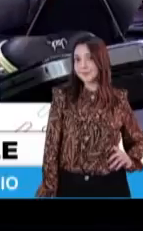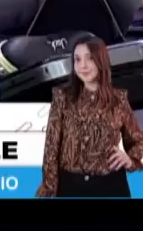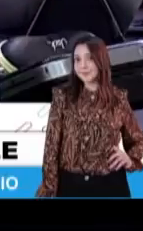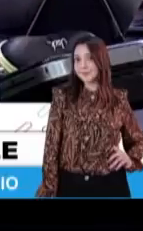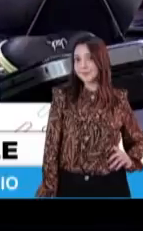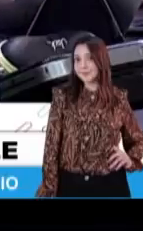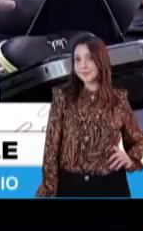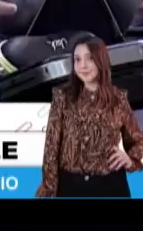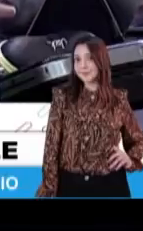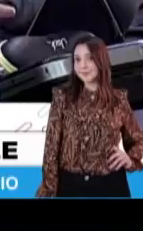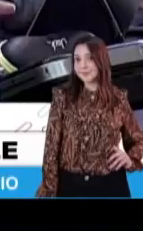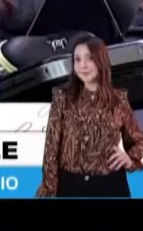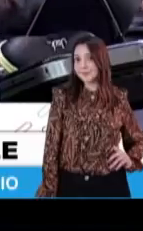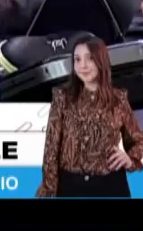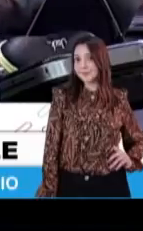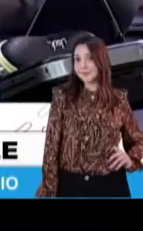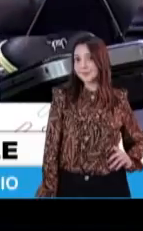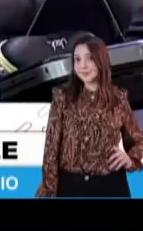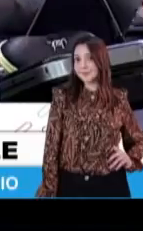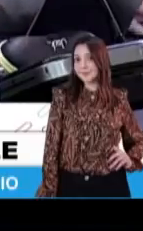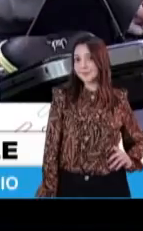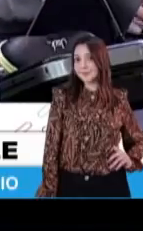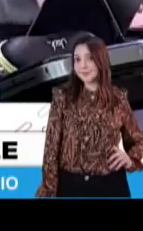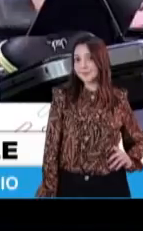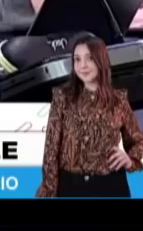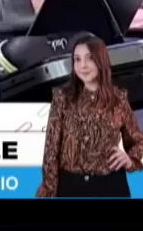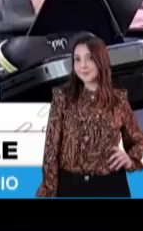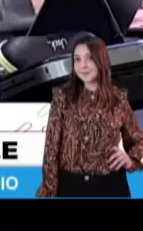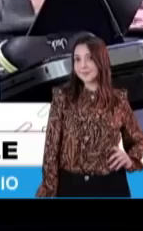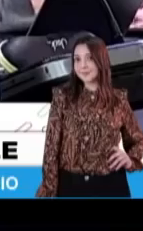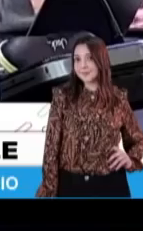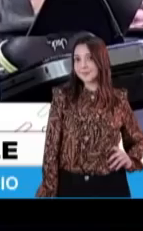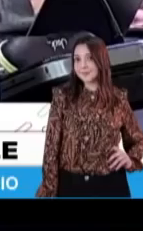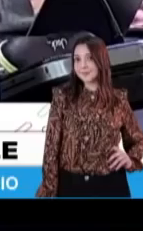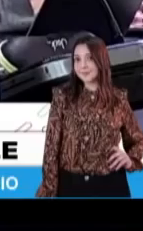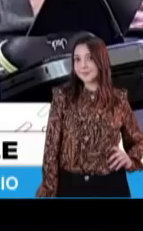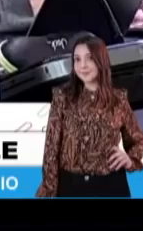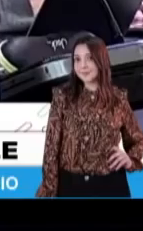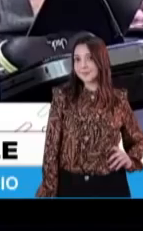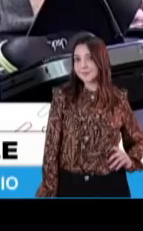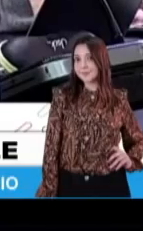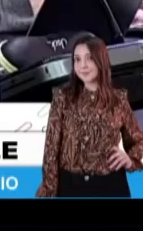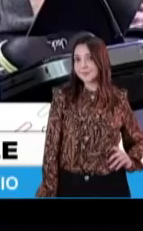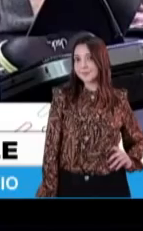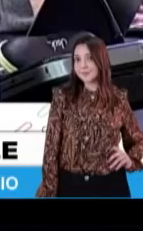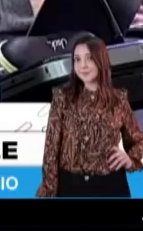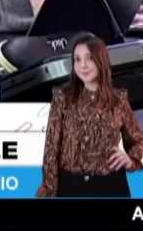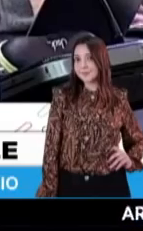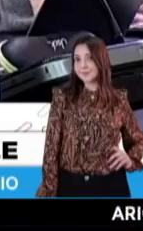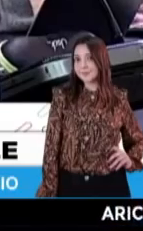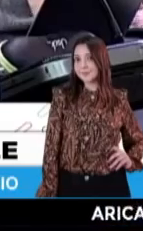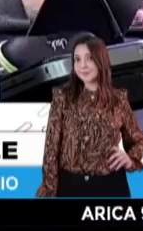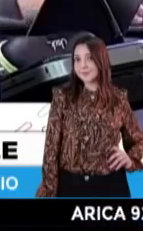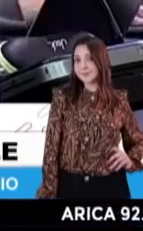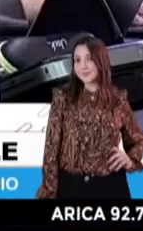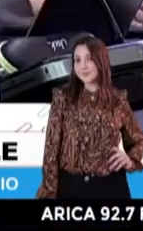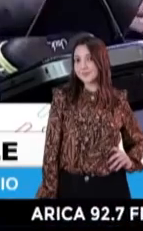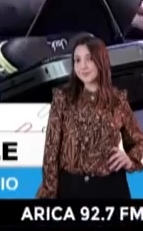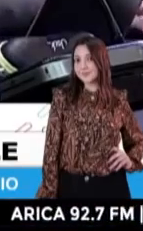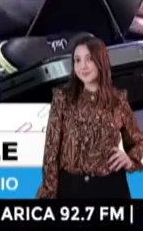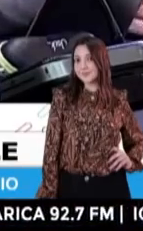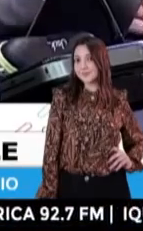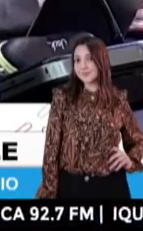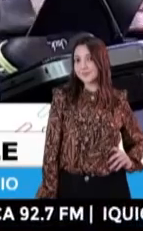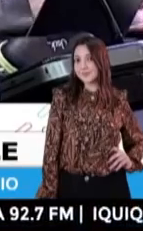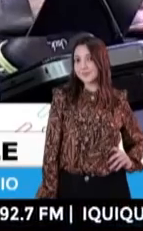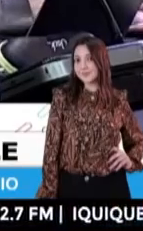plantea que se interrumpa el mandato de los senadores recientemente electos a los 4 años y que para que sean parte de la Cámara de las Regiones, en